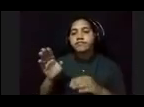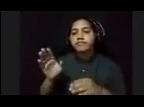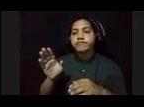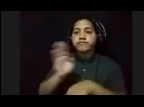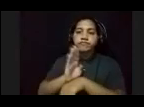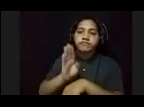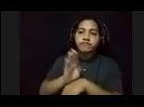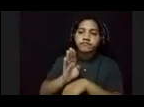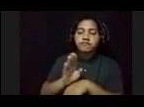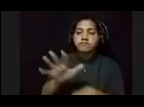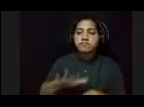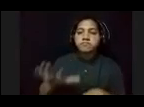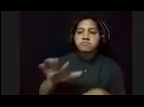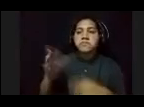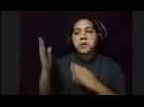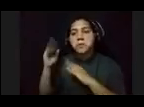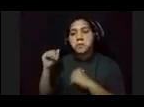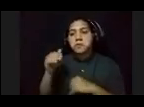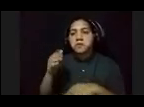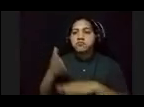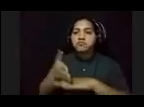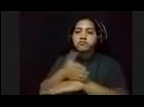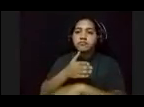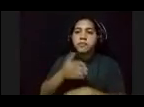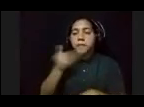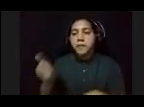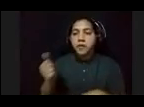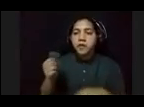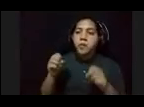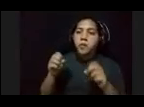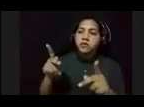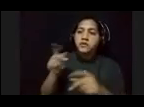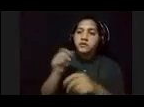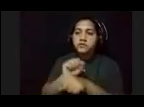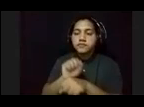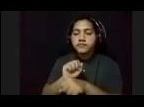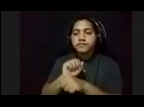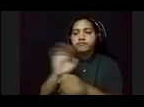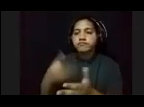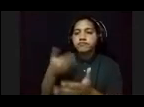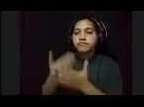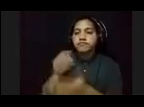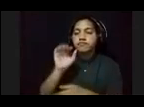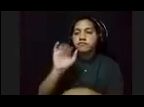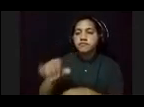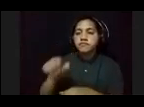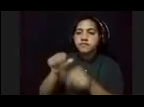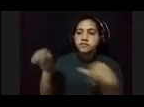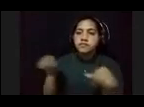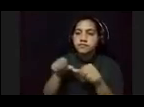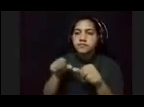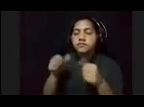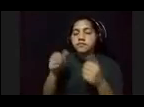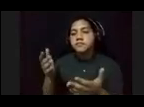misma y con la esperanza de tener mejores oportunidades de trabajo, llegaron hasta este sector, dando paso